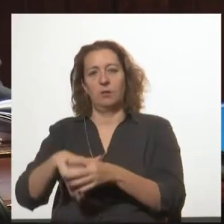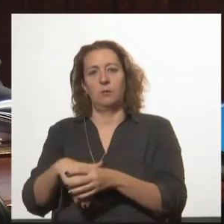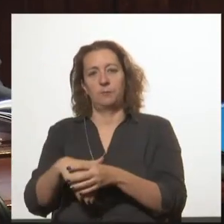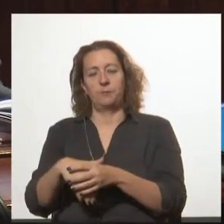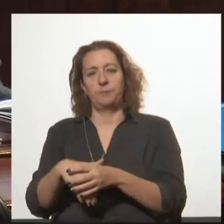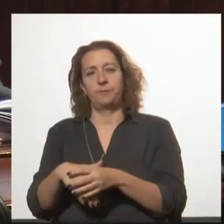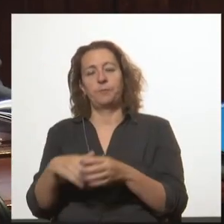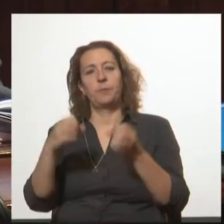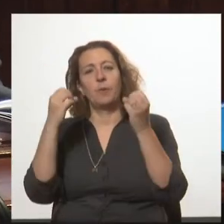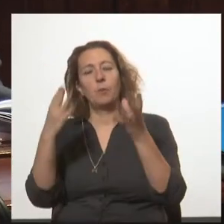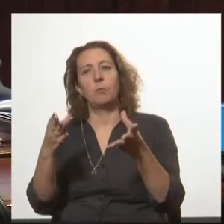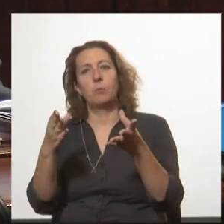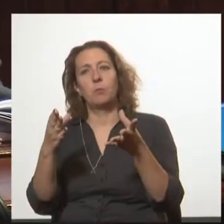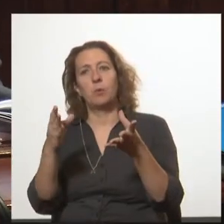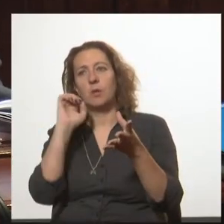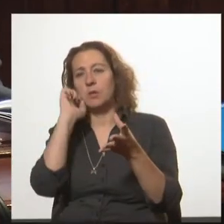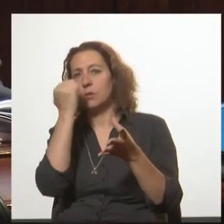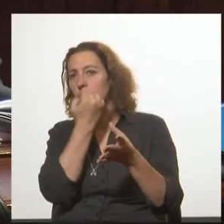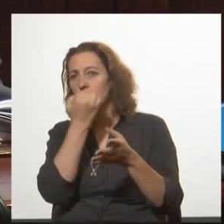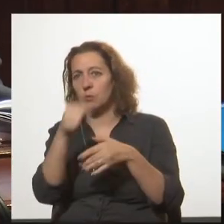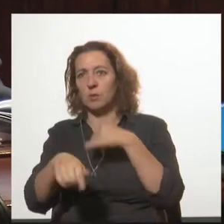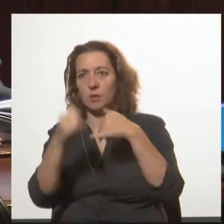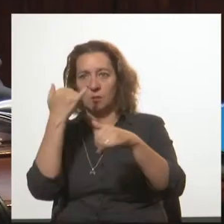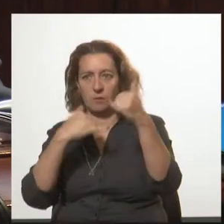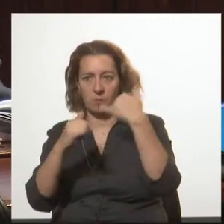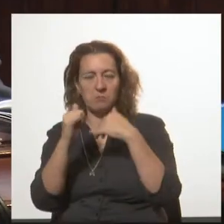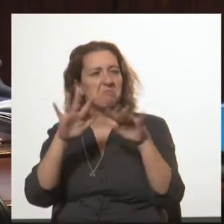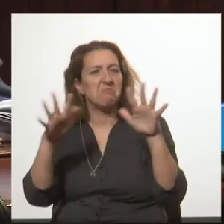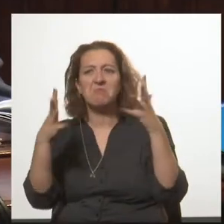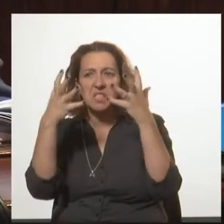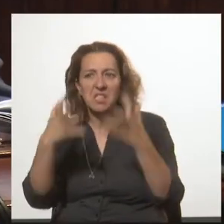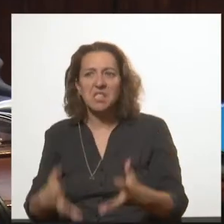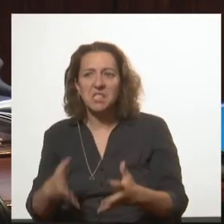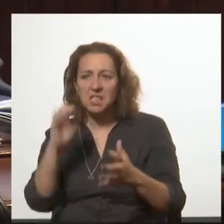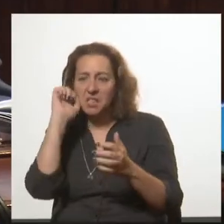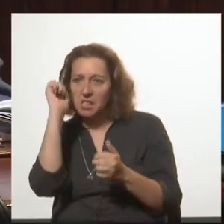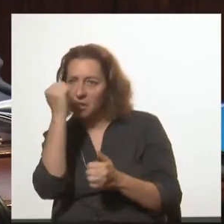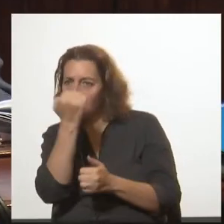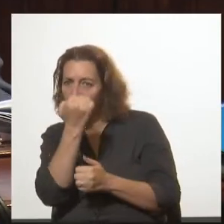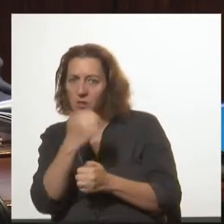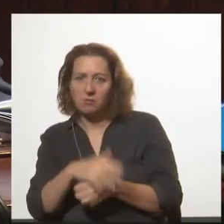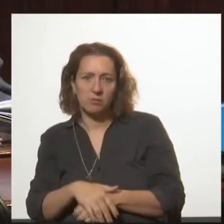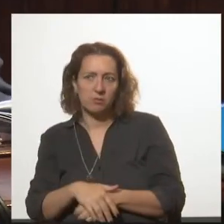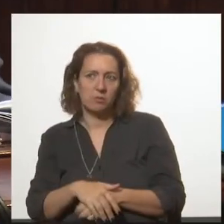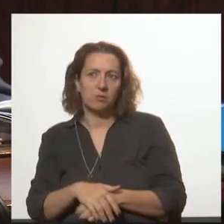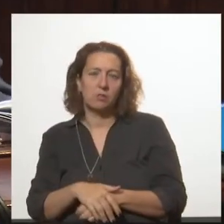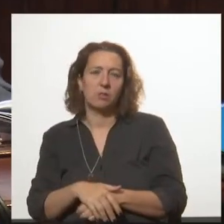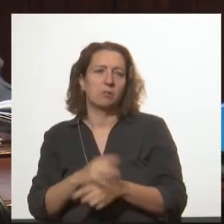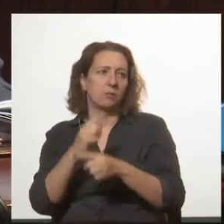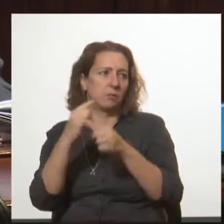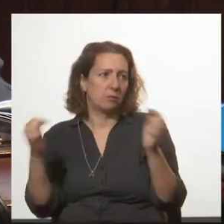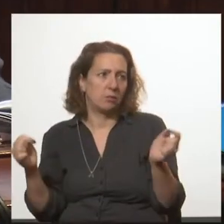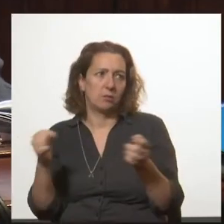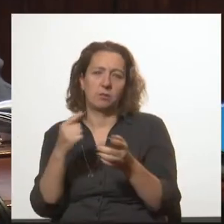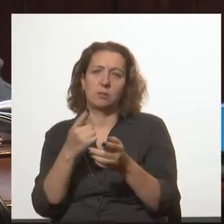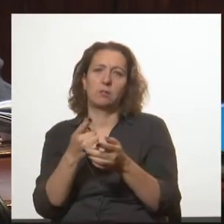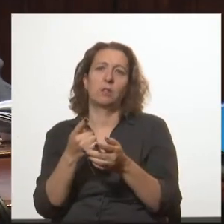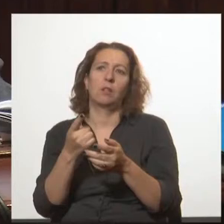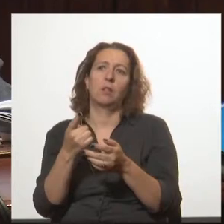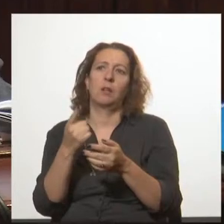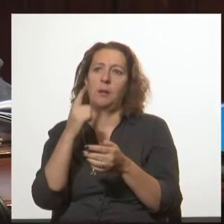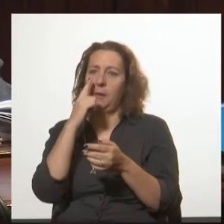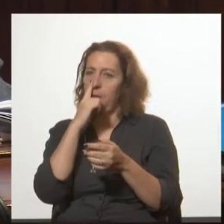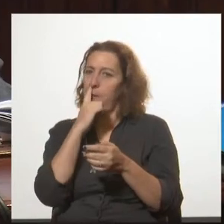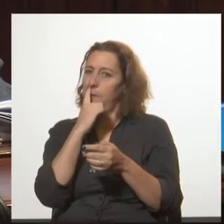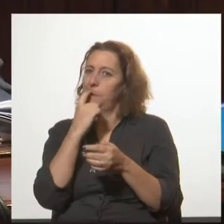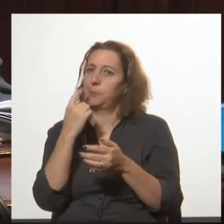por qué se oculta esta información que se quieran esconder las desprolijidades fueron tales que se llegó a contratar a la